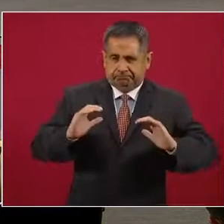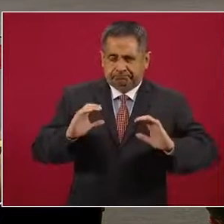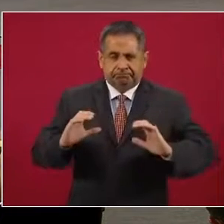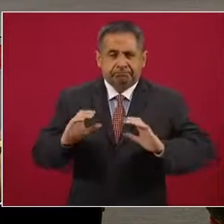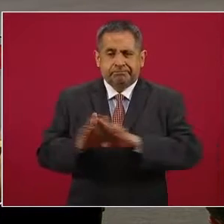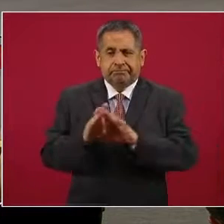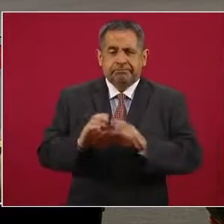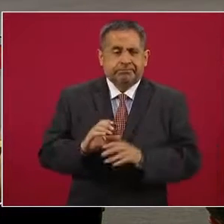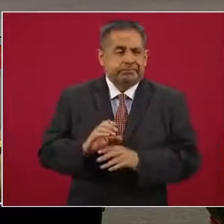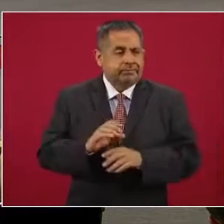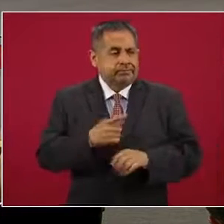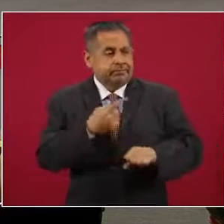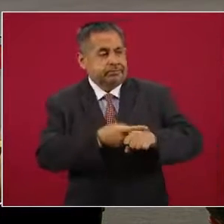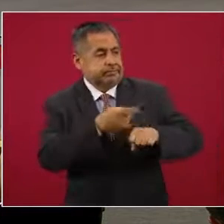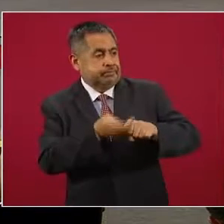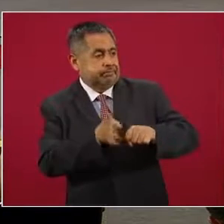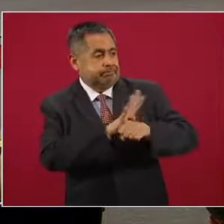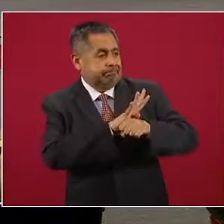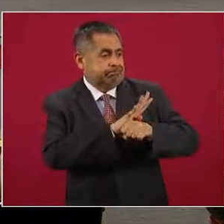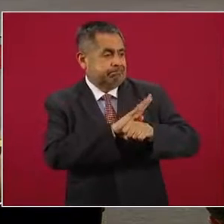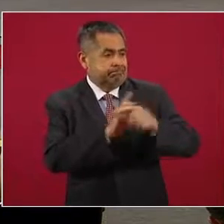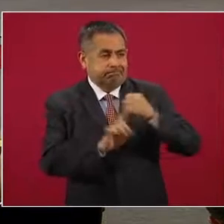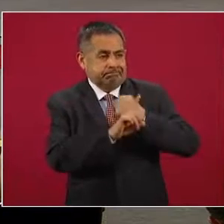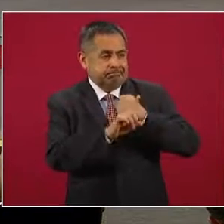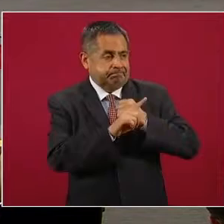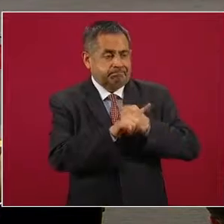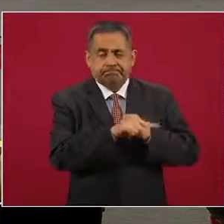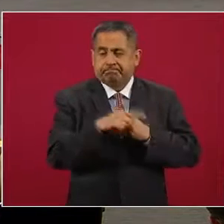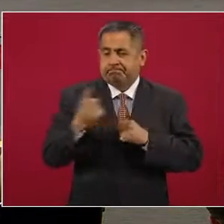la crisis sanitaria con la crisis